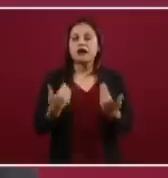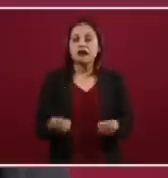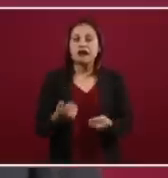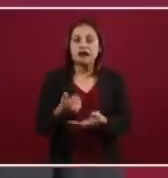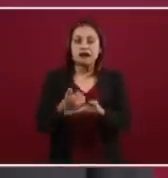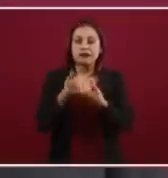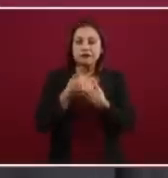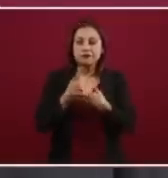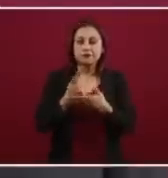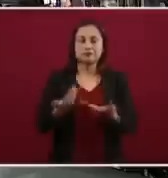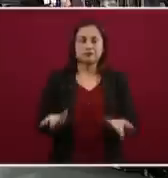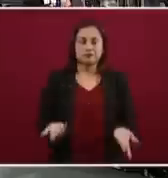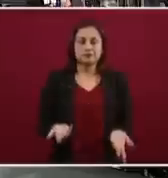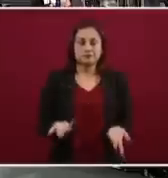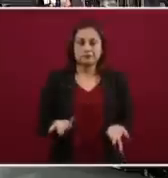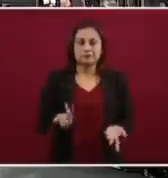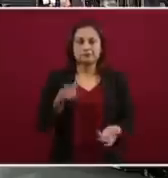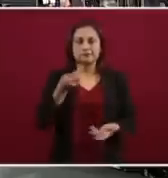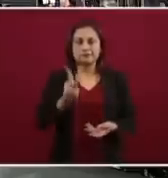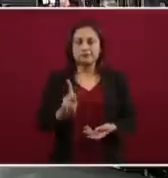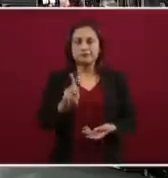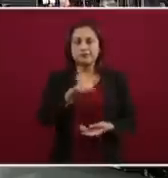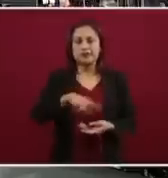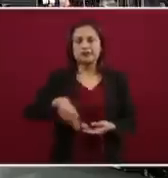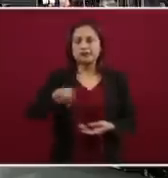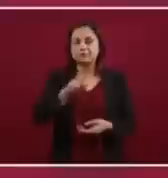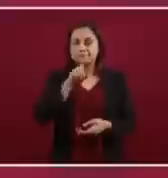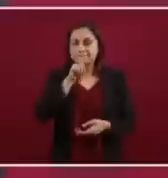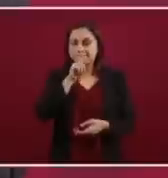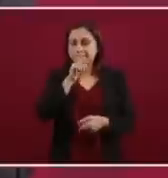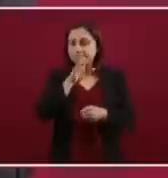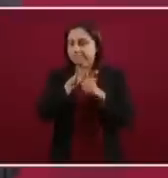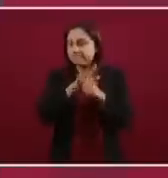Ese término tan usual.